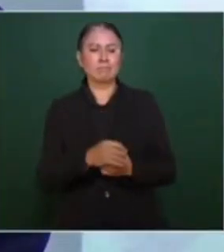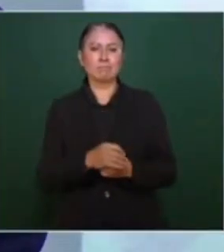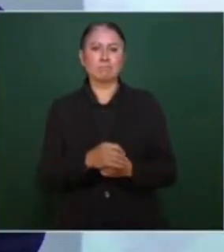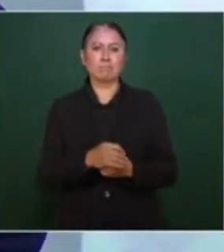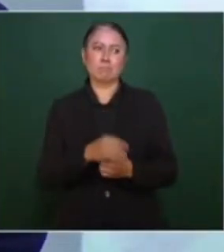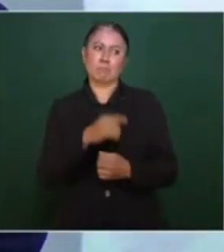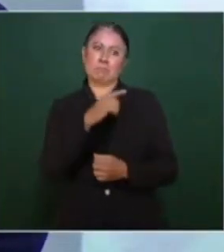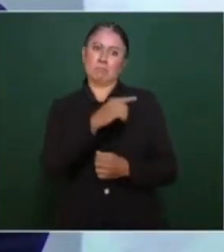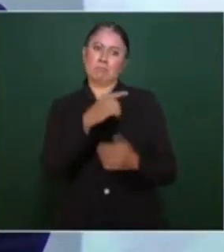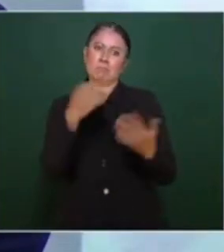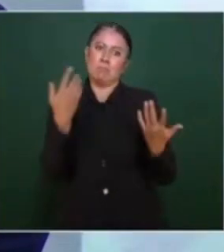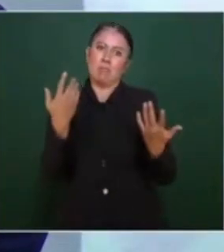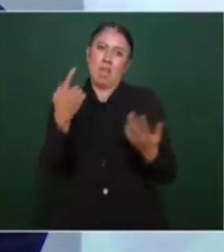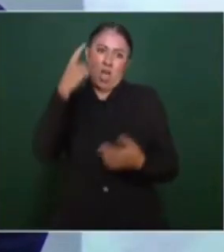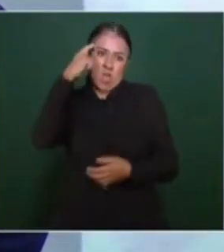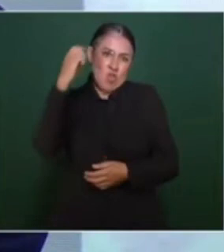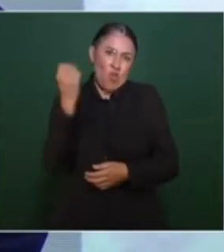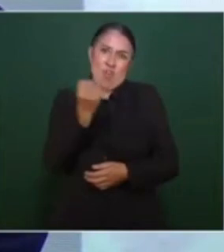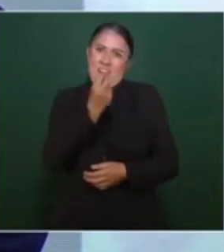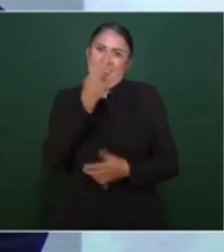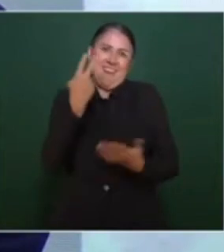debe estar enojadísimo, ¿no?,